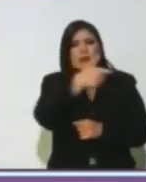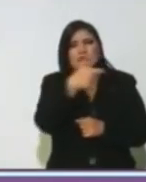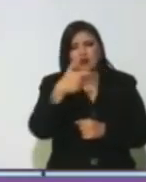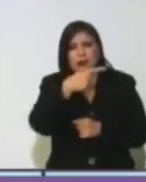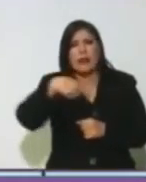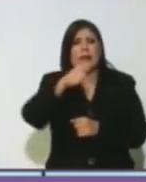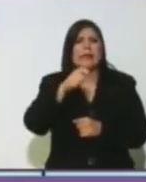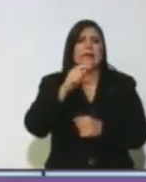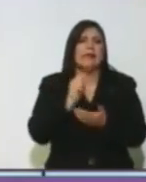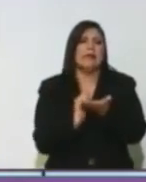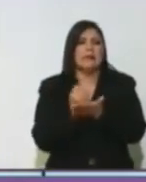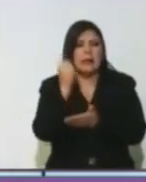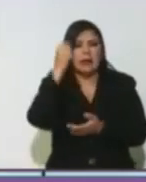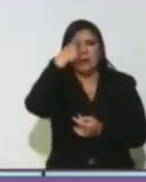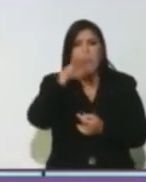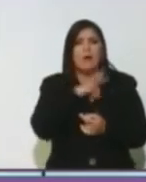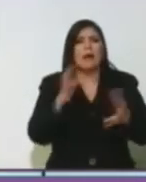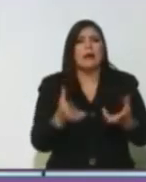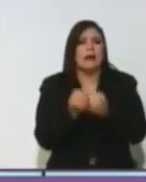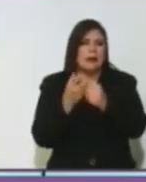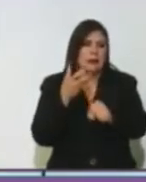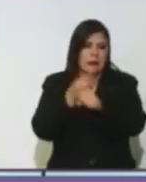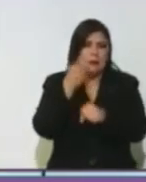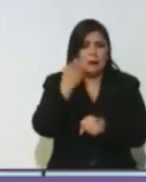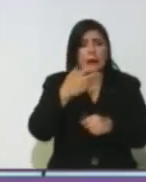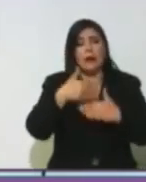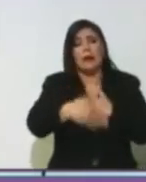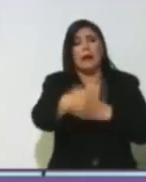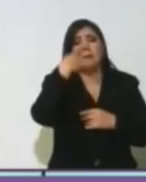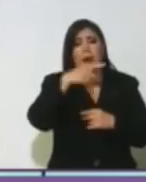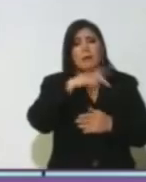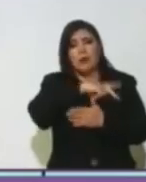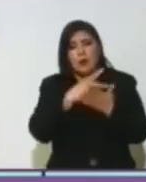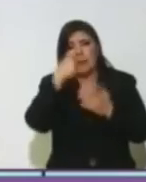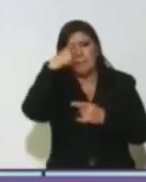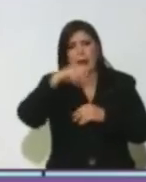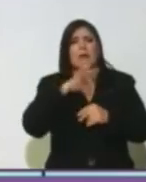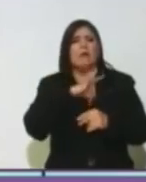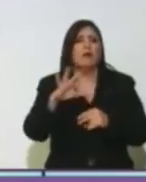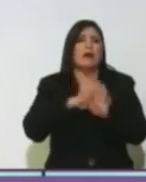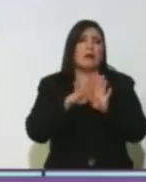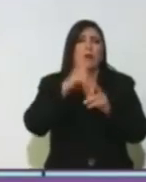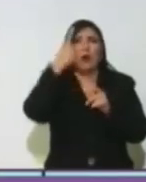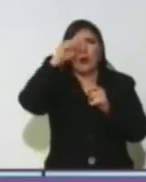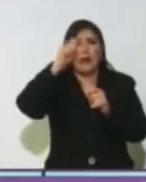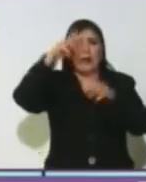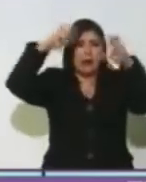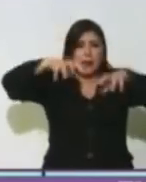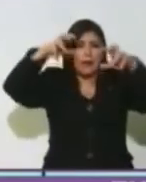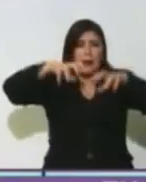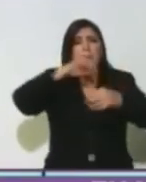será un programa permanente en toda la ciudad de mexico para las cosechas de agua de lluvia